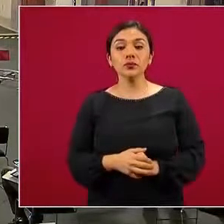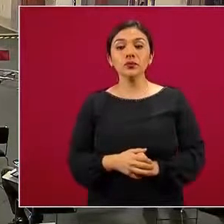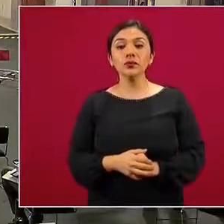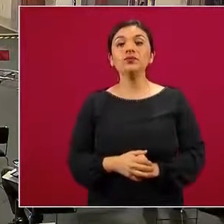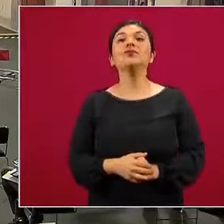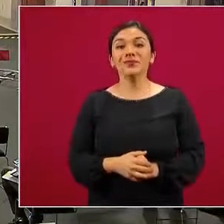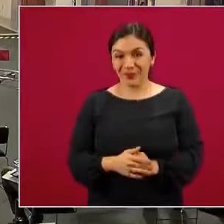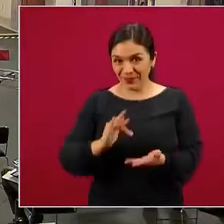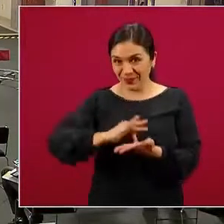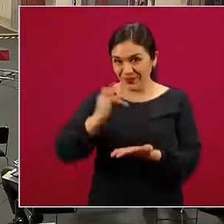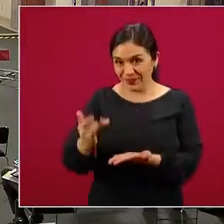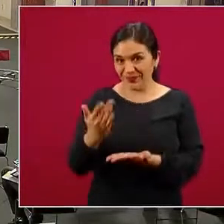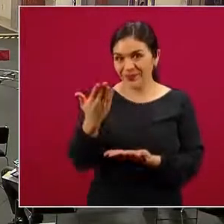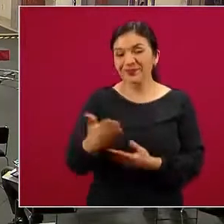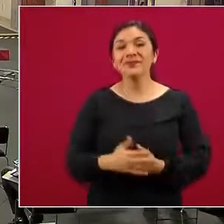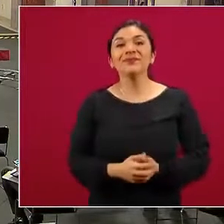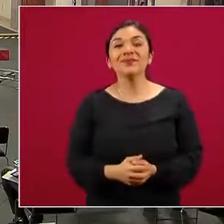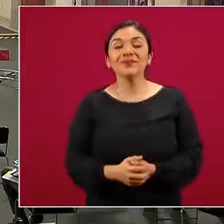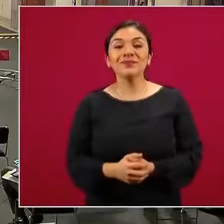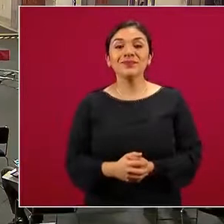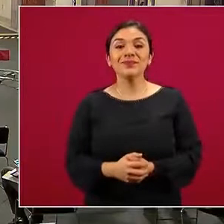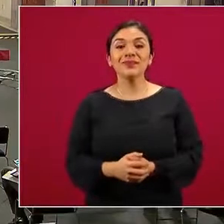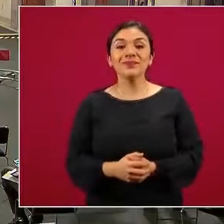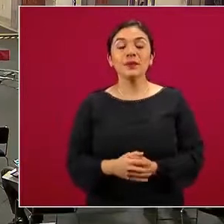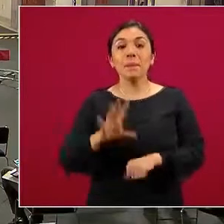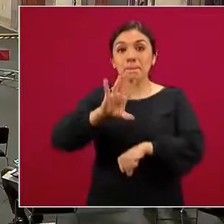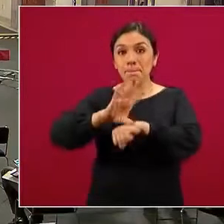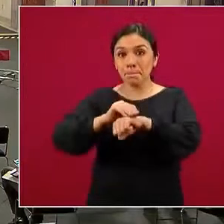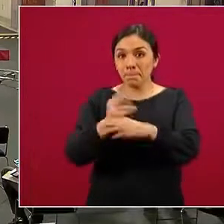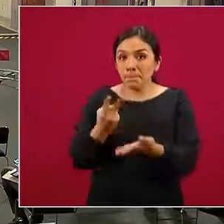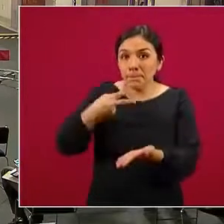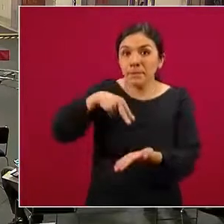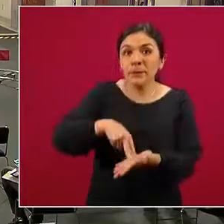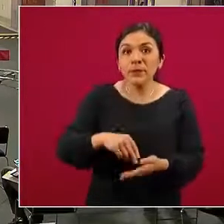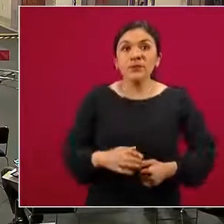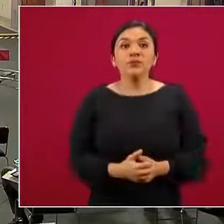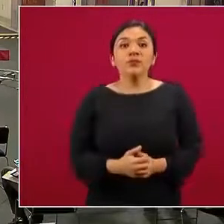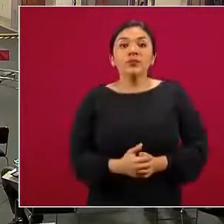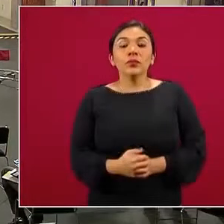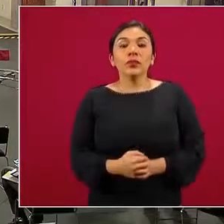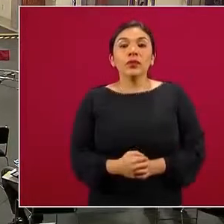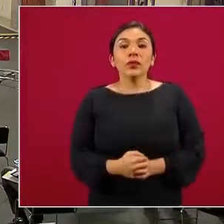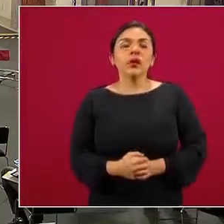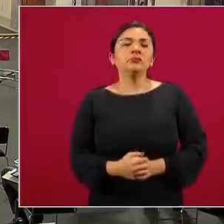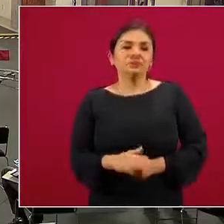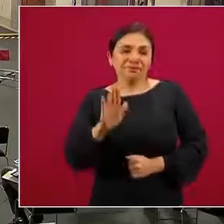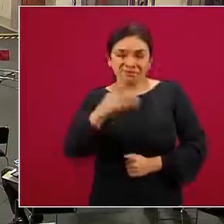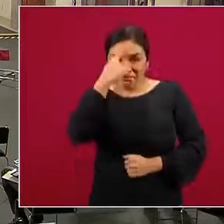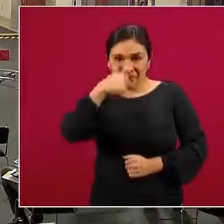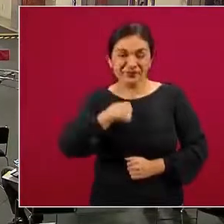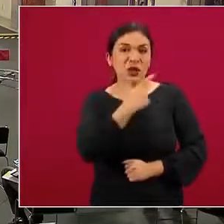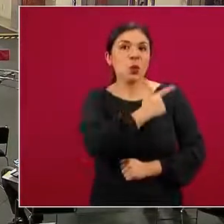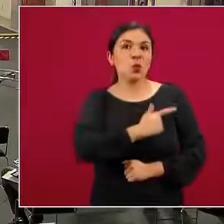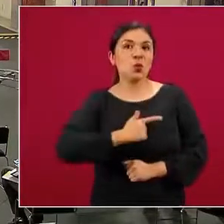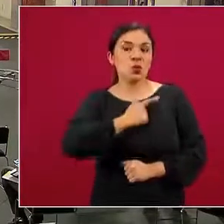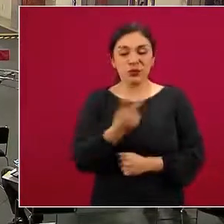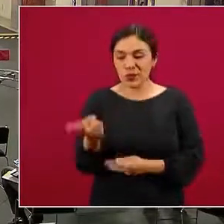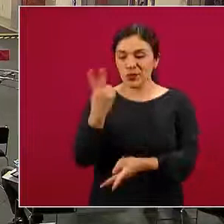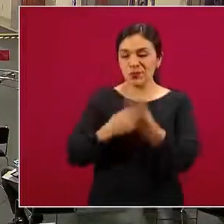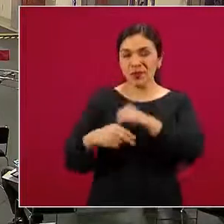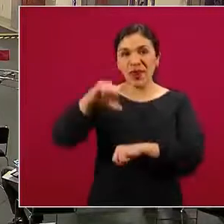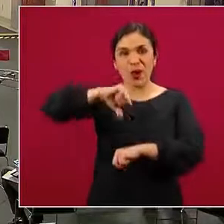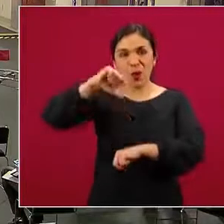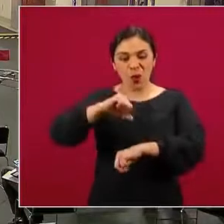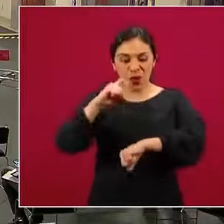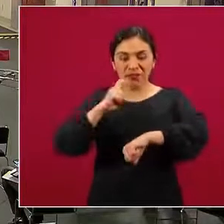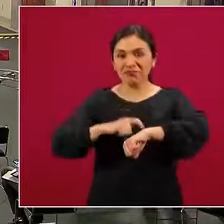tienes la palabra. Muchísimas gracias. Adelante. Con su permiso. Bueno, es un gusto estar en este